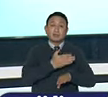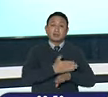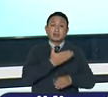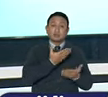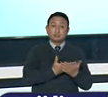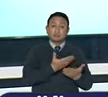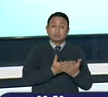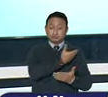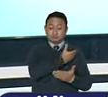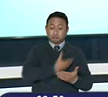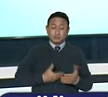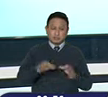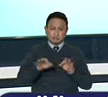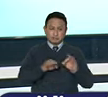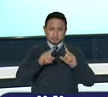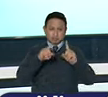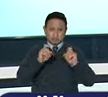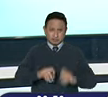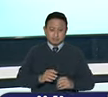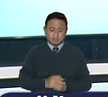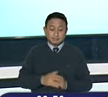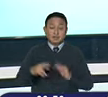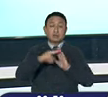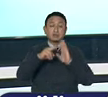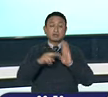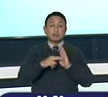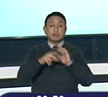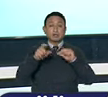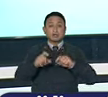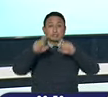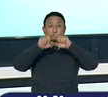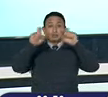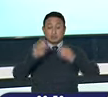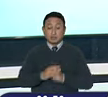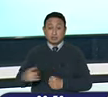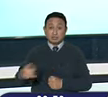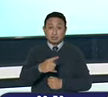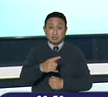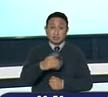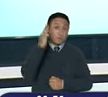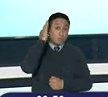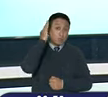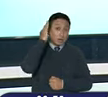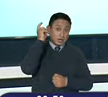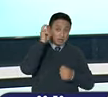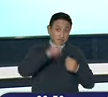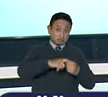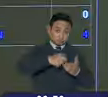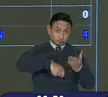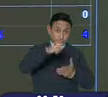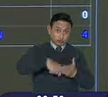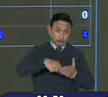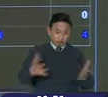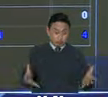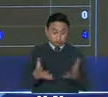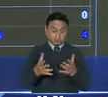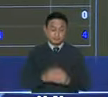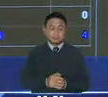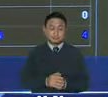por el presidente de la República. La norma incentiva a las empresas que contraten a mujeres. La